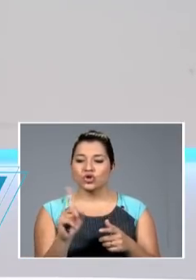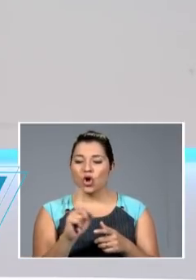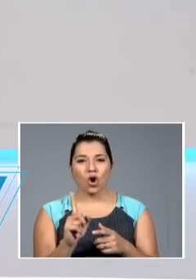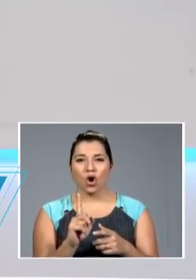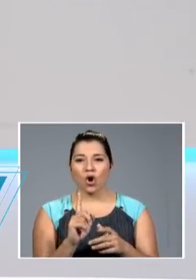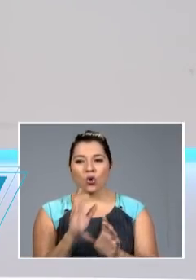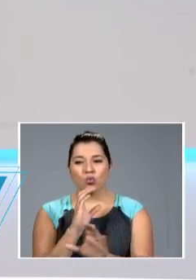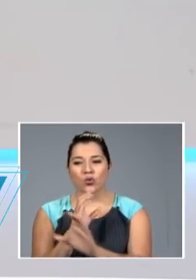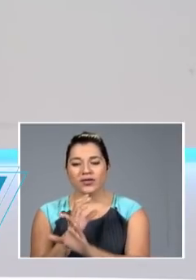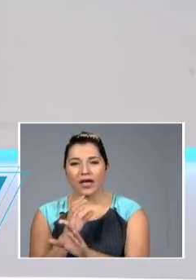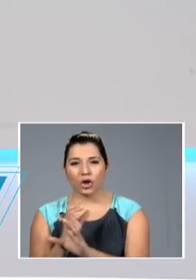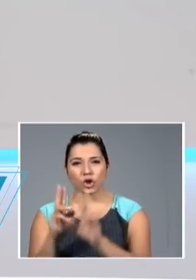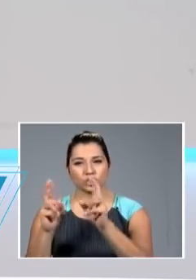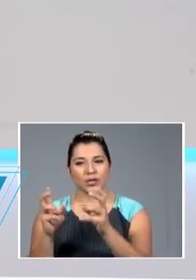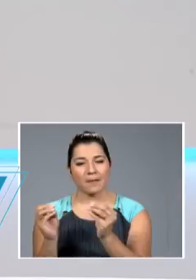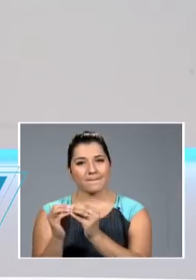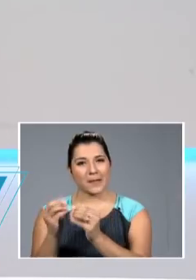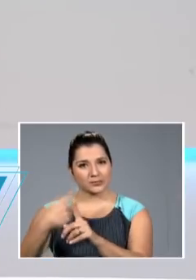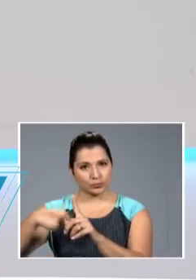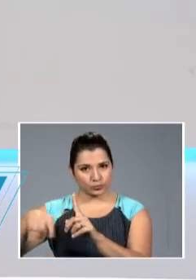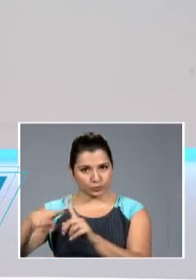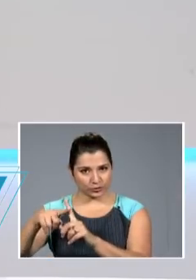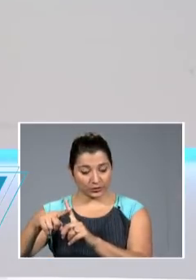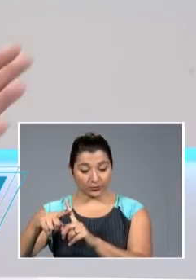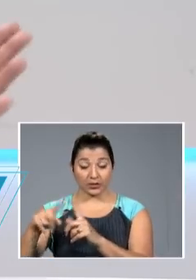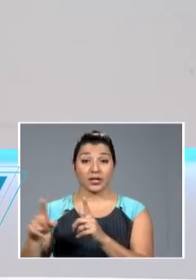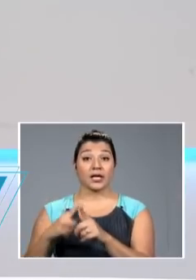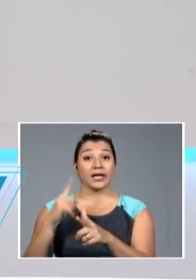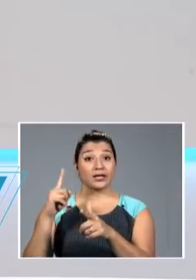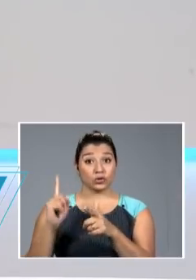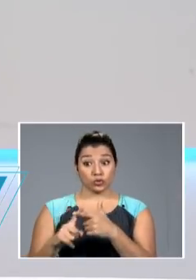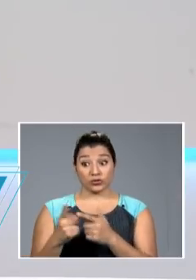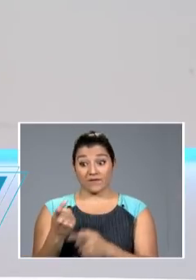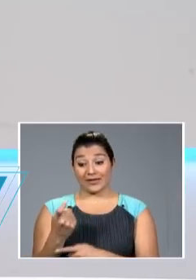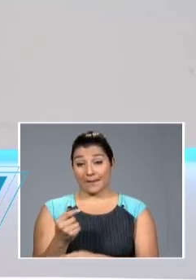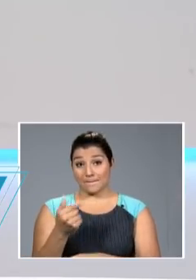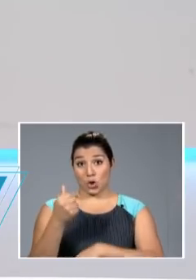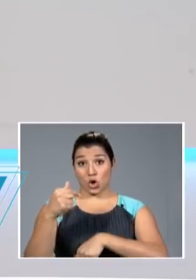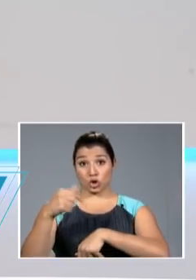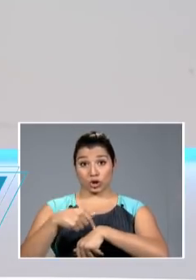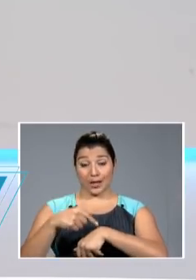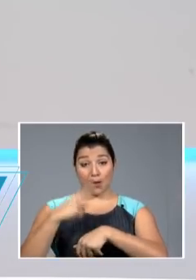parte más propositiva. Y en ese sentido, a pocos días de la elección,